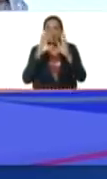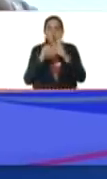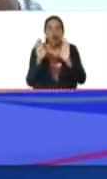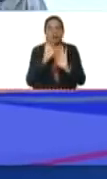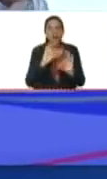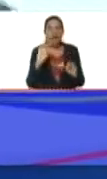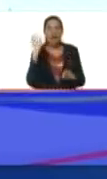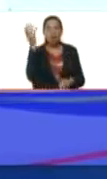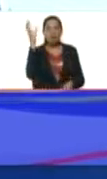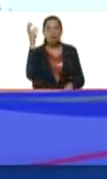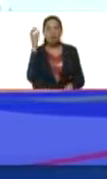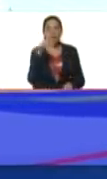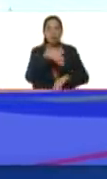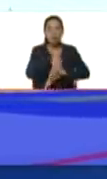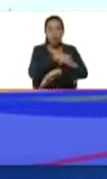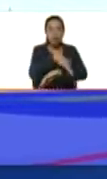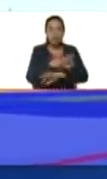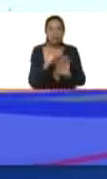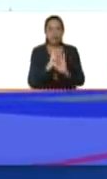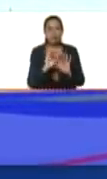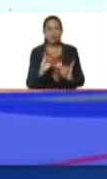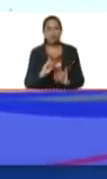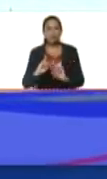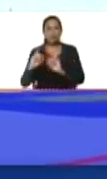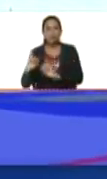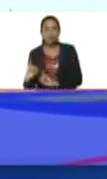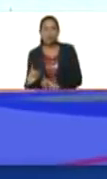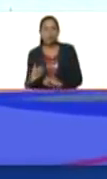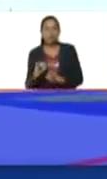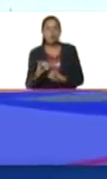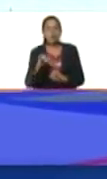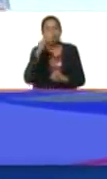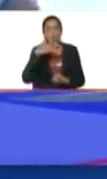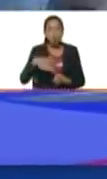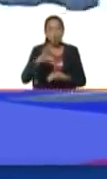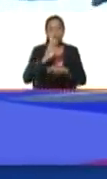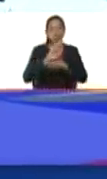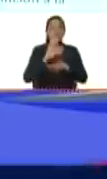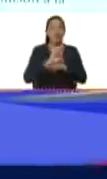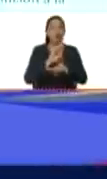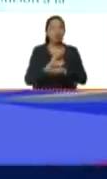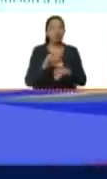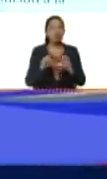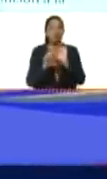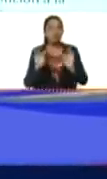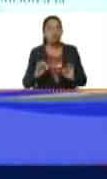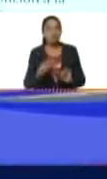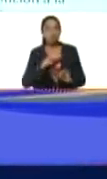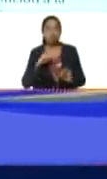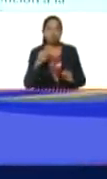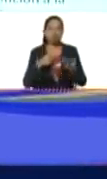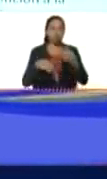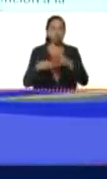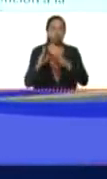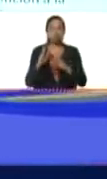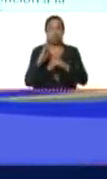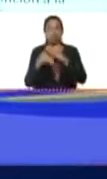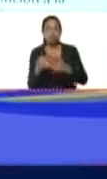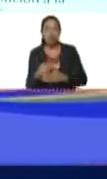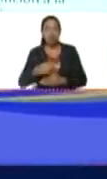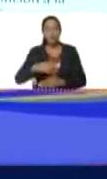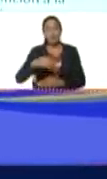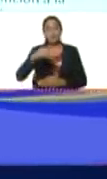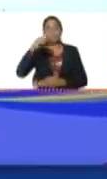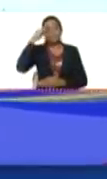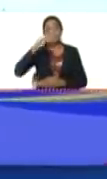bombillo calle por calle. Es el mismo pueblo protegiéndose, cuidándose. Entonces esas redes las estamos construyendo. Ya tenemos un miliciano